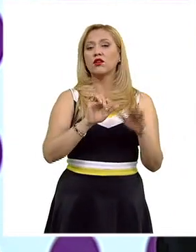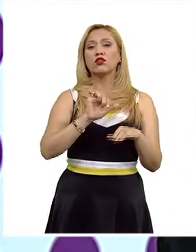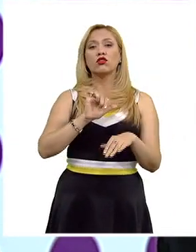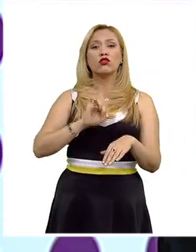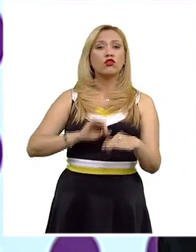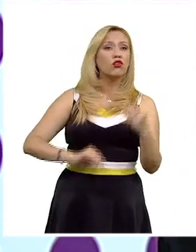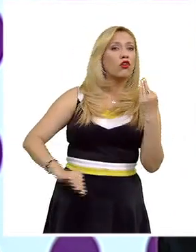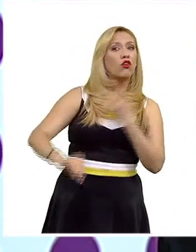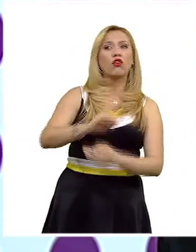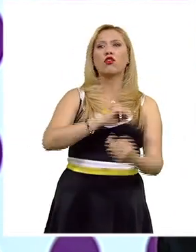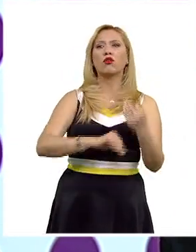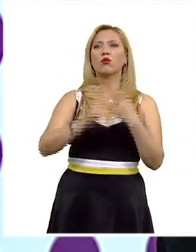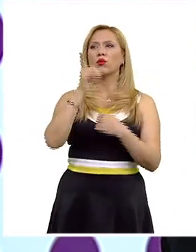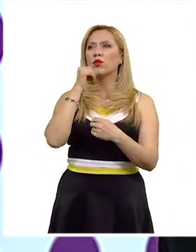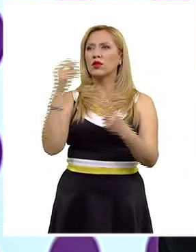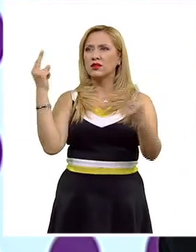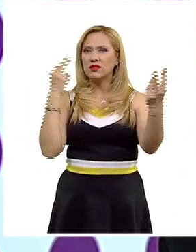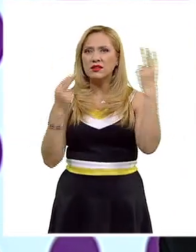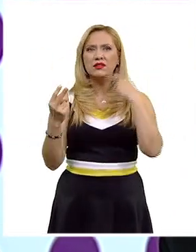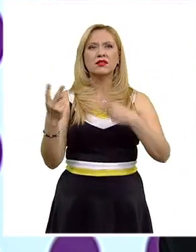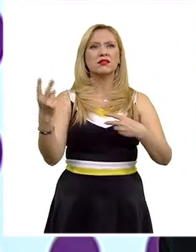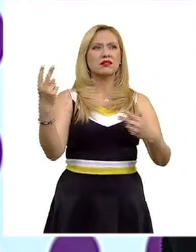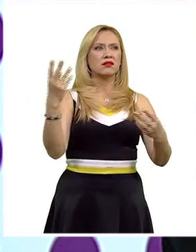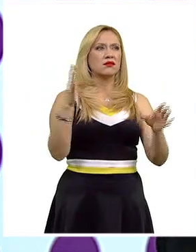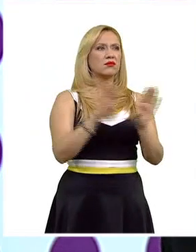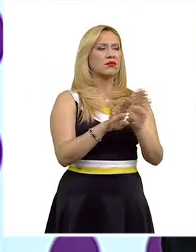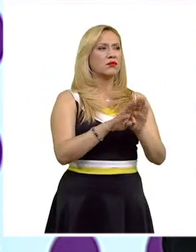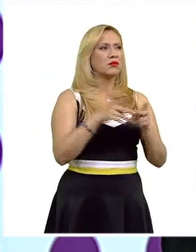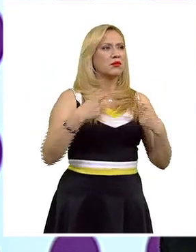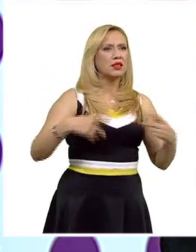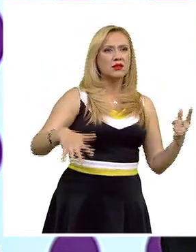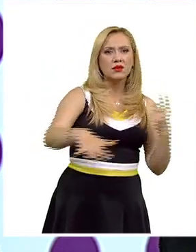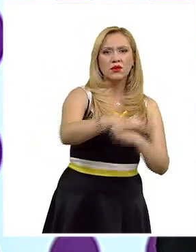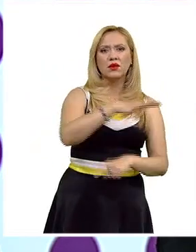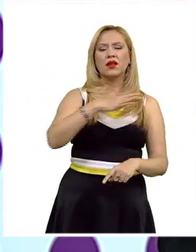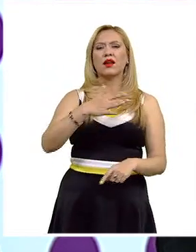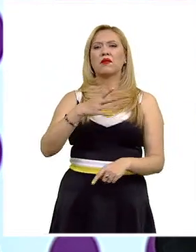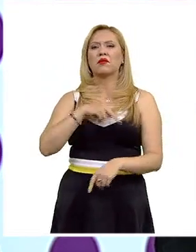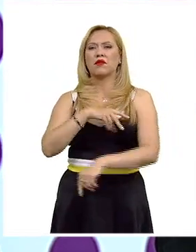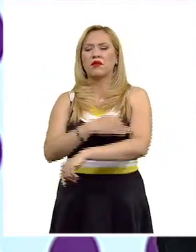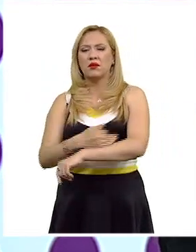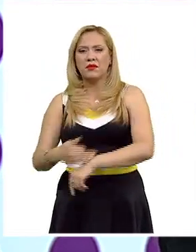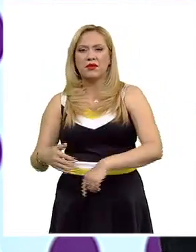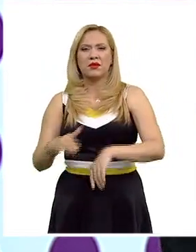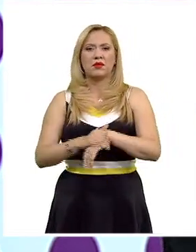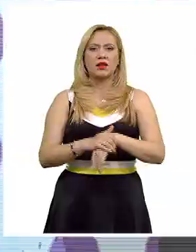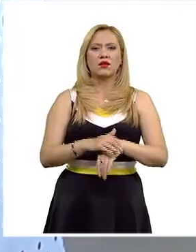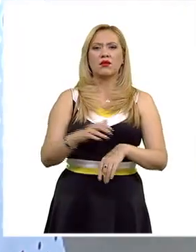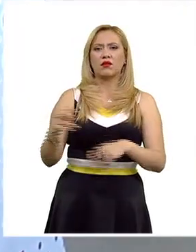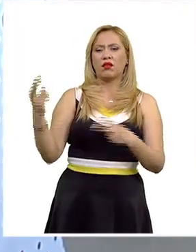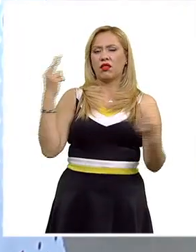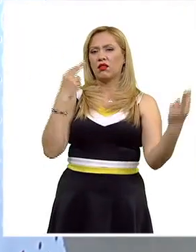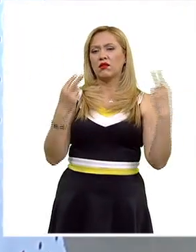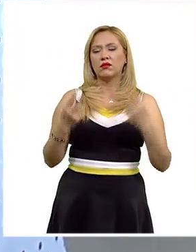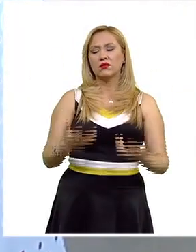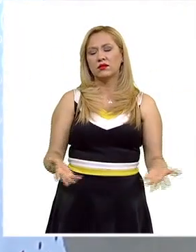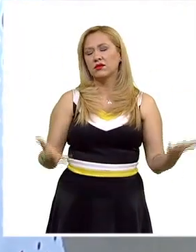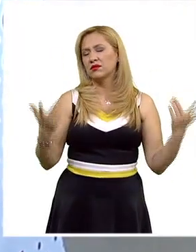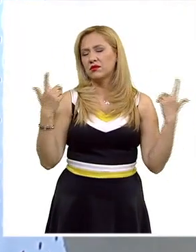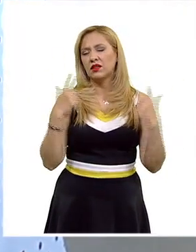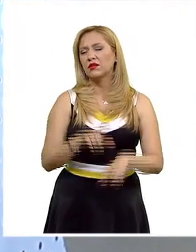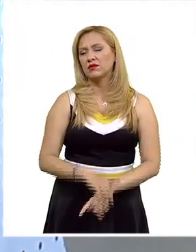escarnio que va a venir desde el ámbito social y cultural, ¿no? Es muy duro atravesar por esa